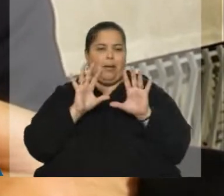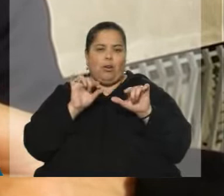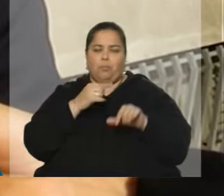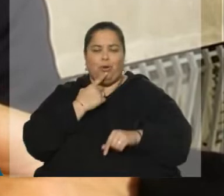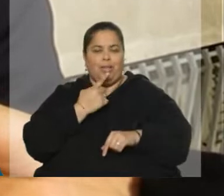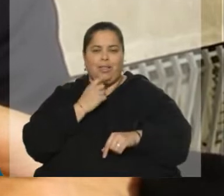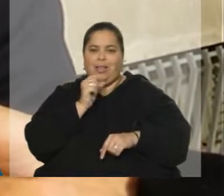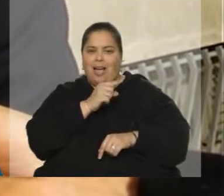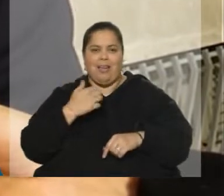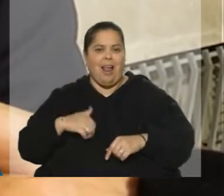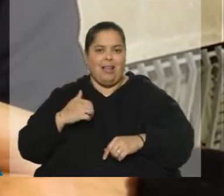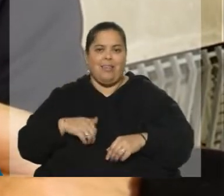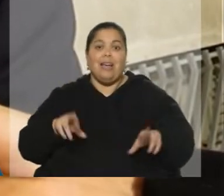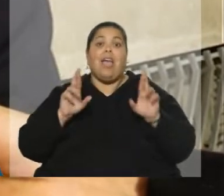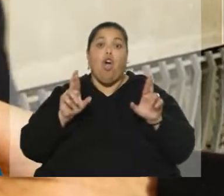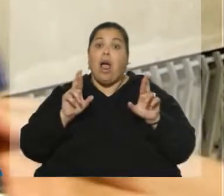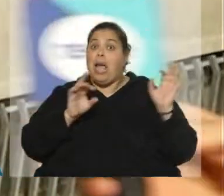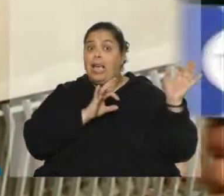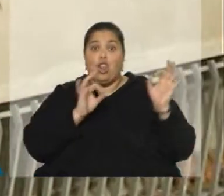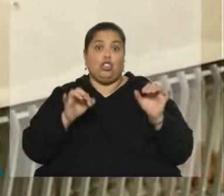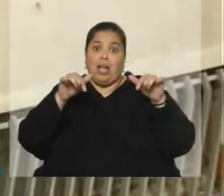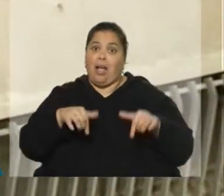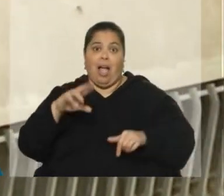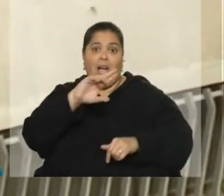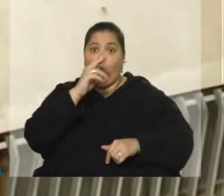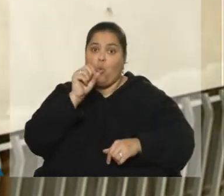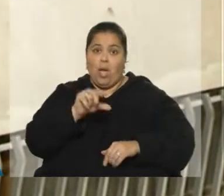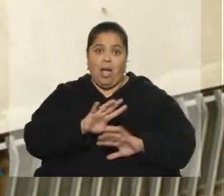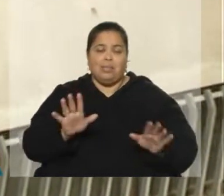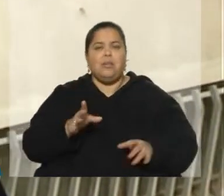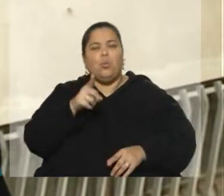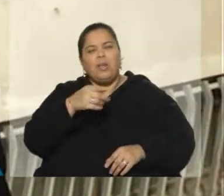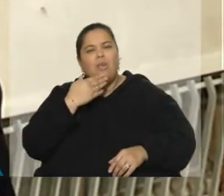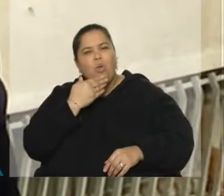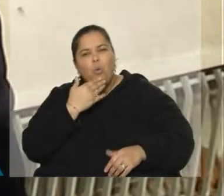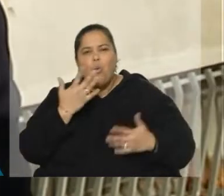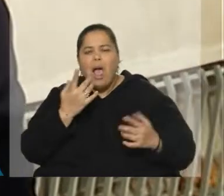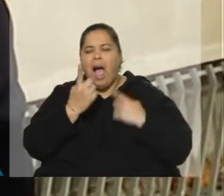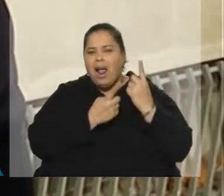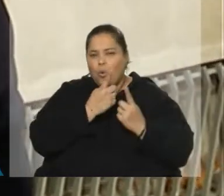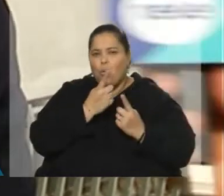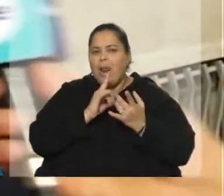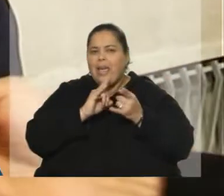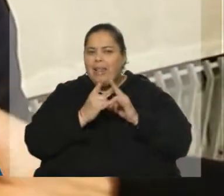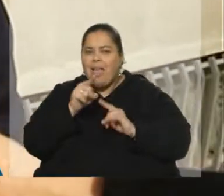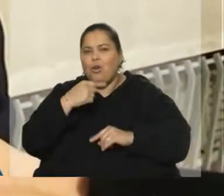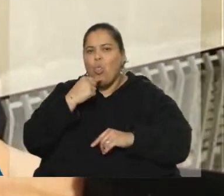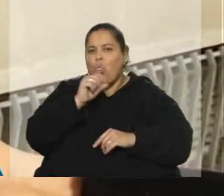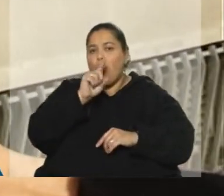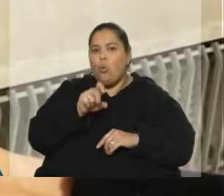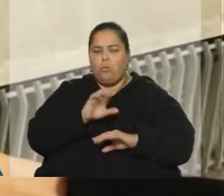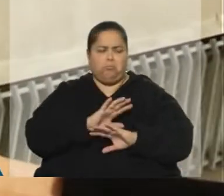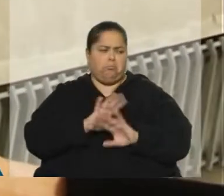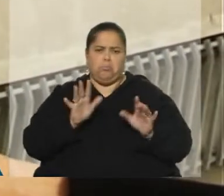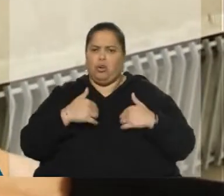y que ojalá no llegue a esos niveles en nuestro país. ¿Le genera dudas la veracidad del atentado? ¿O porque algún legislador uruguayo planteaba esas interrogantes? No tengo ningún